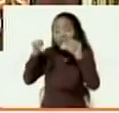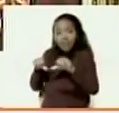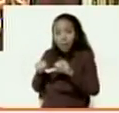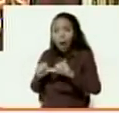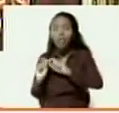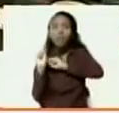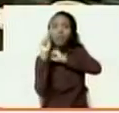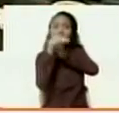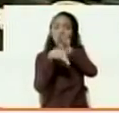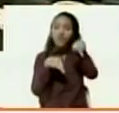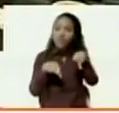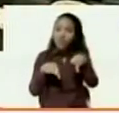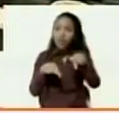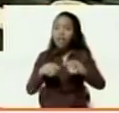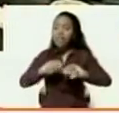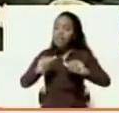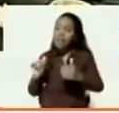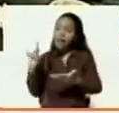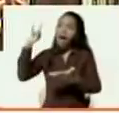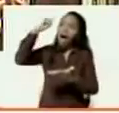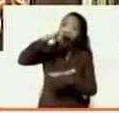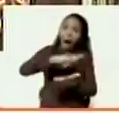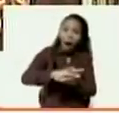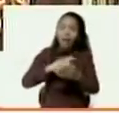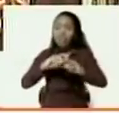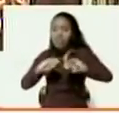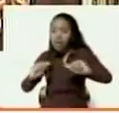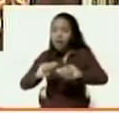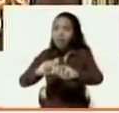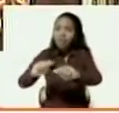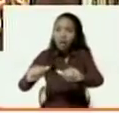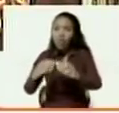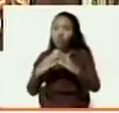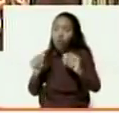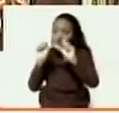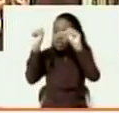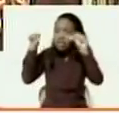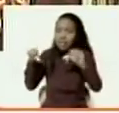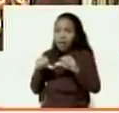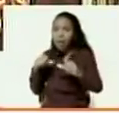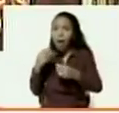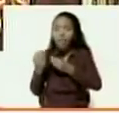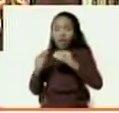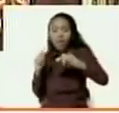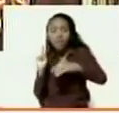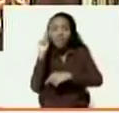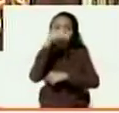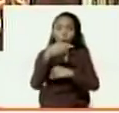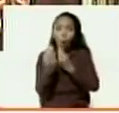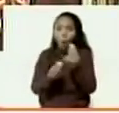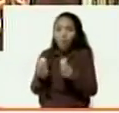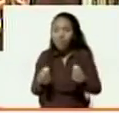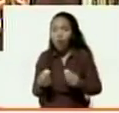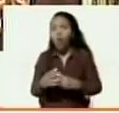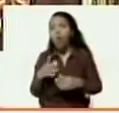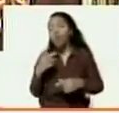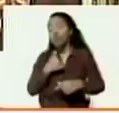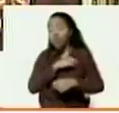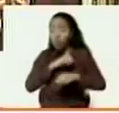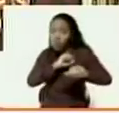misiles, tierra a aire, tierra a tierra, todos los sistemas de cohetería. ¿No? Estamos